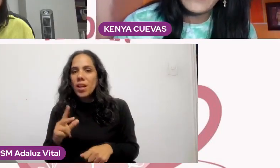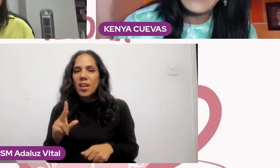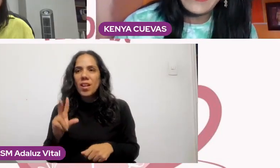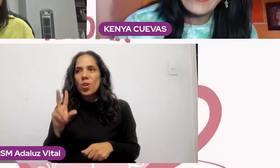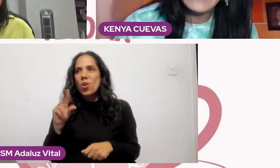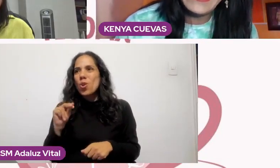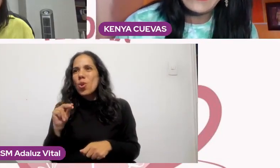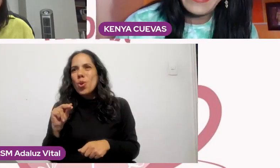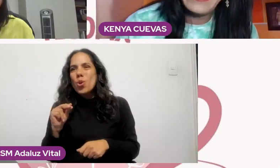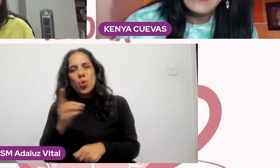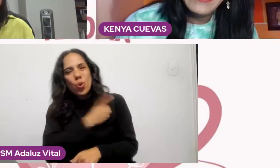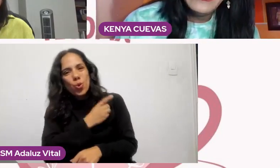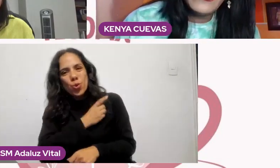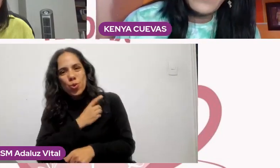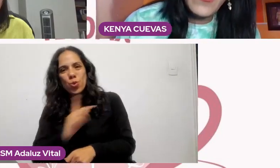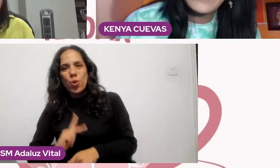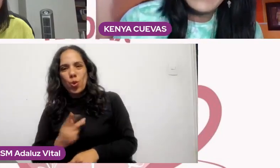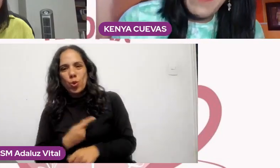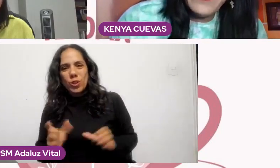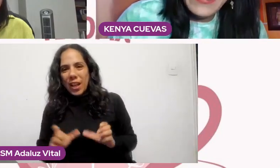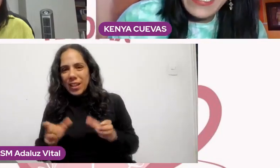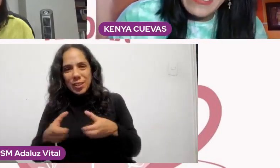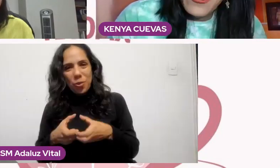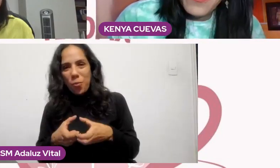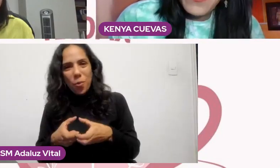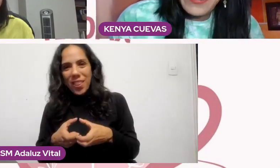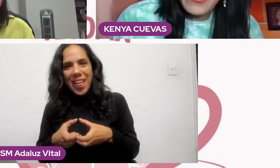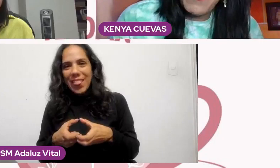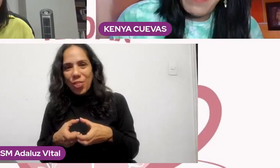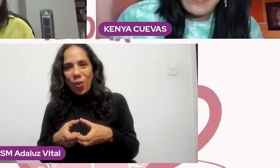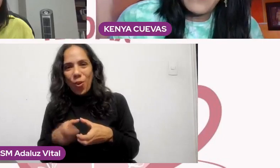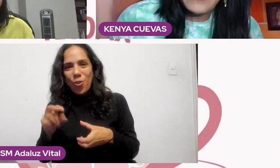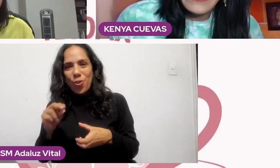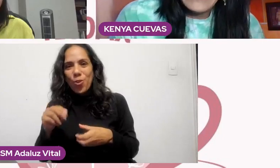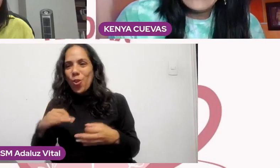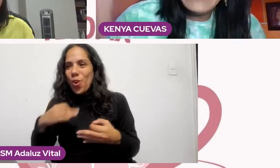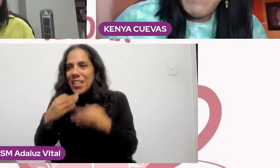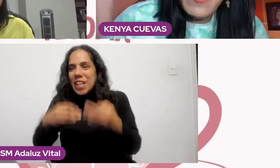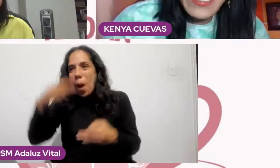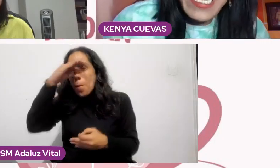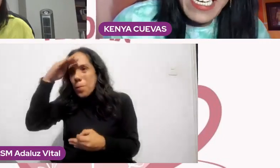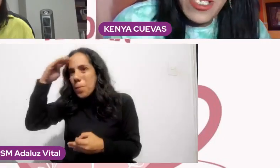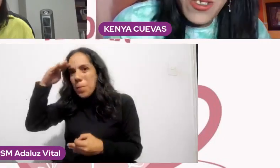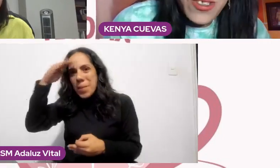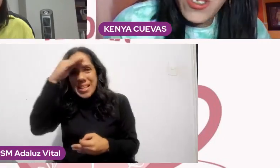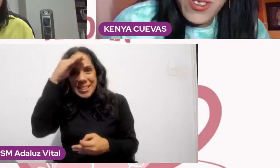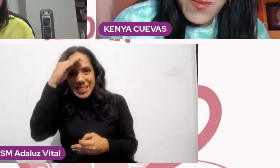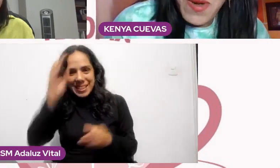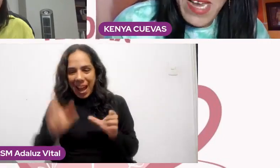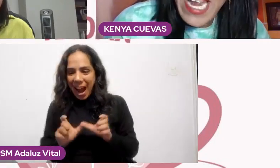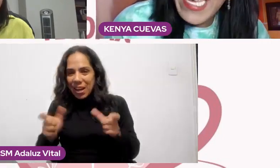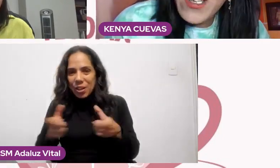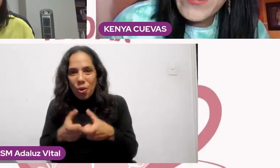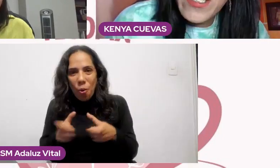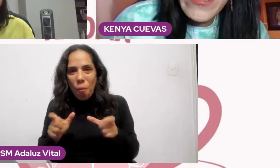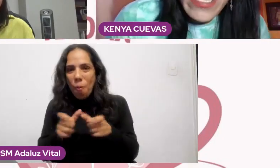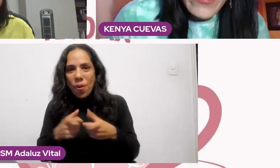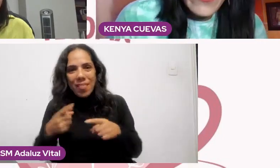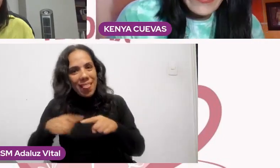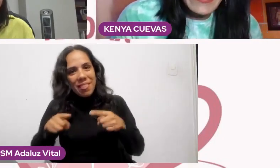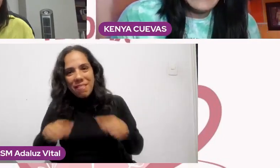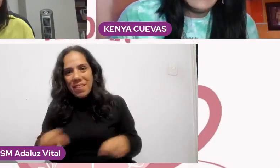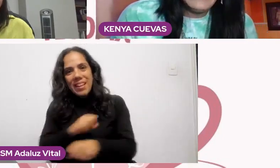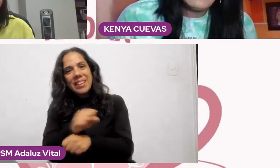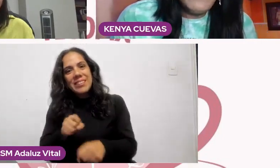una sociedad en general, sobre lo que estamos haciendo como seres humanos, que estamos generando con nuestros privilegios, ¿no?